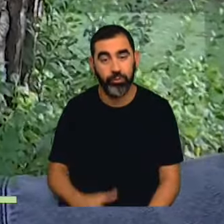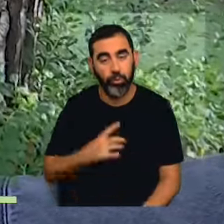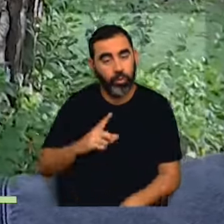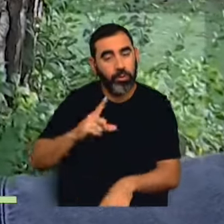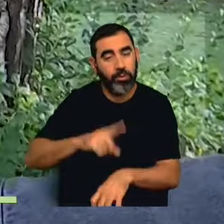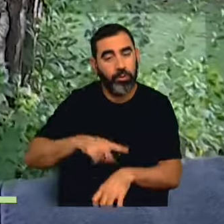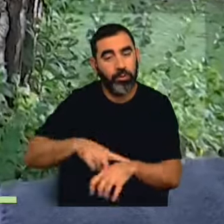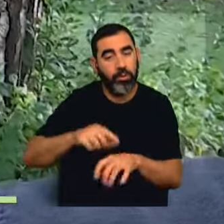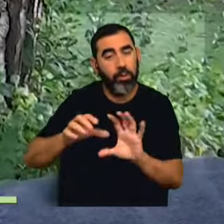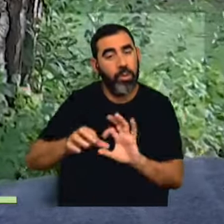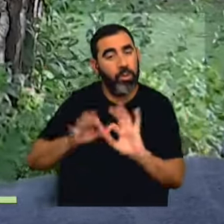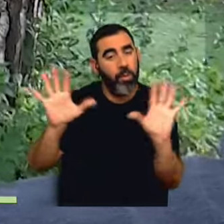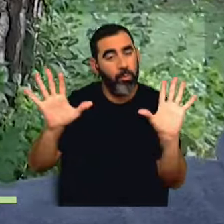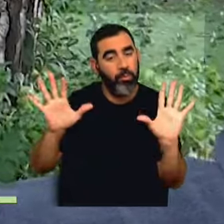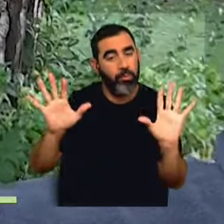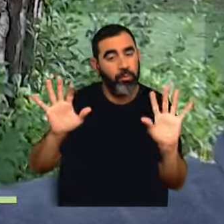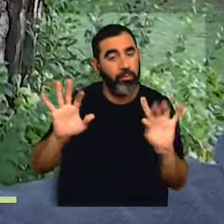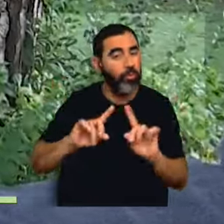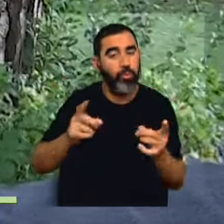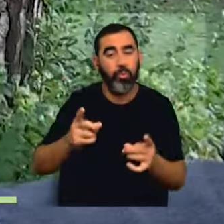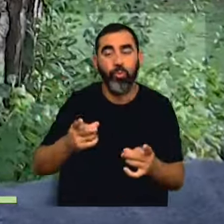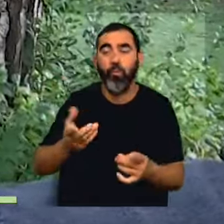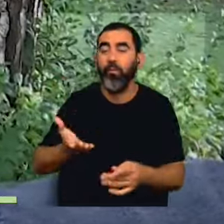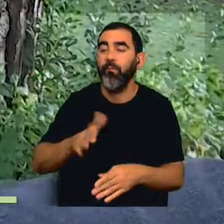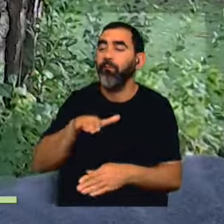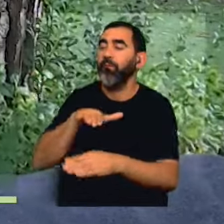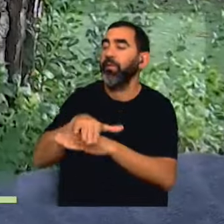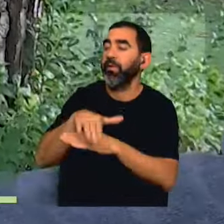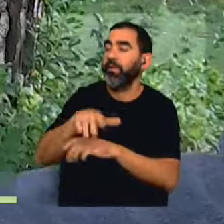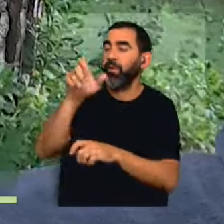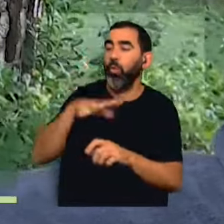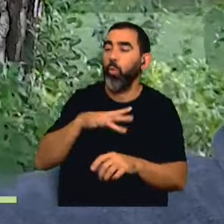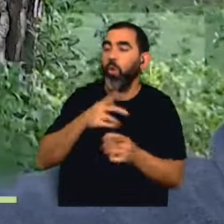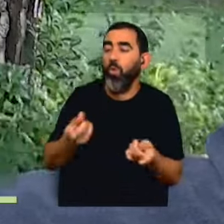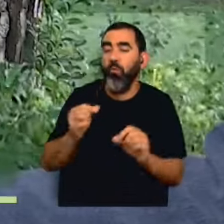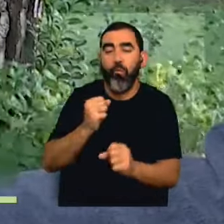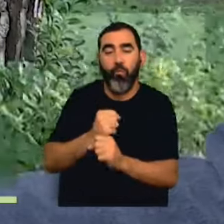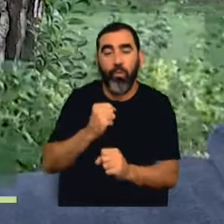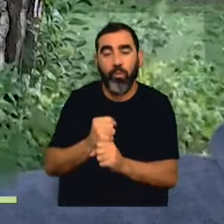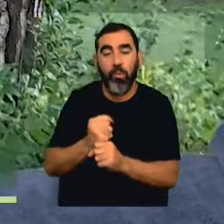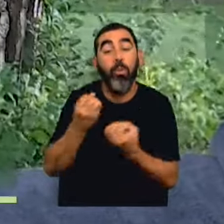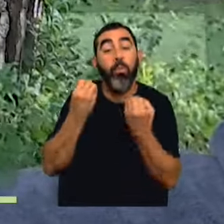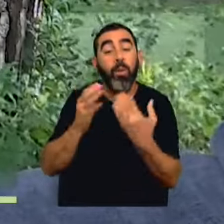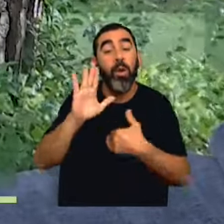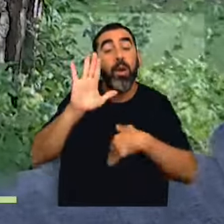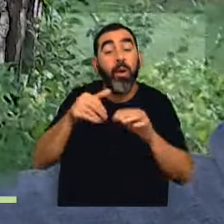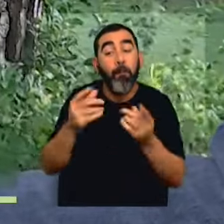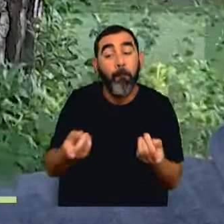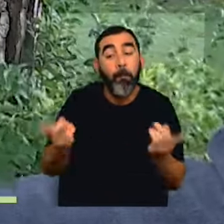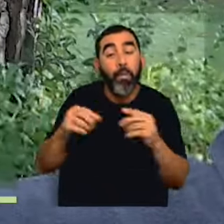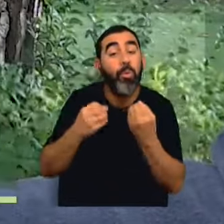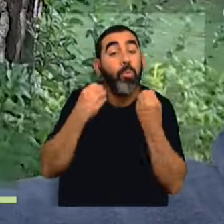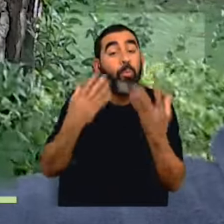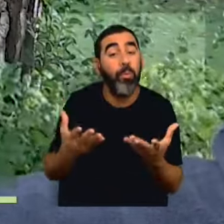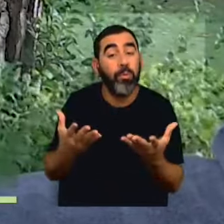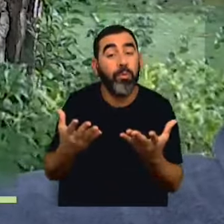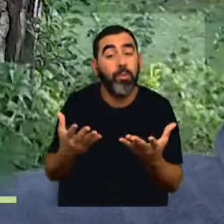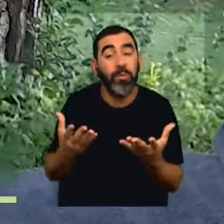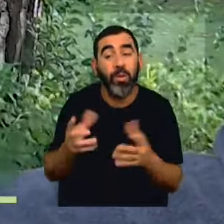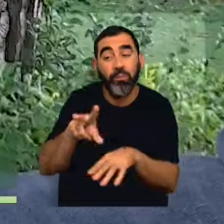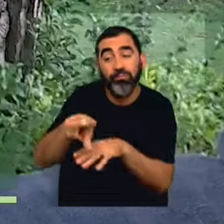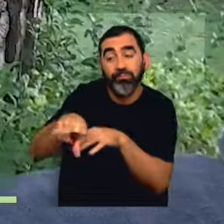disponible para hacerlo no reivindicamos que el jubilado vuelva a trabajar porque la mayoría que vuelve es porque lo que